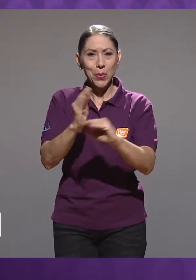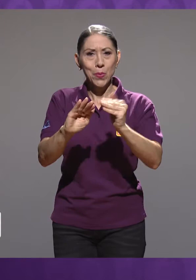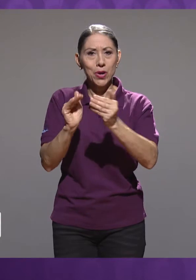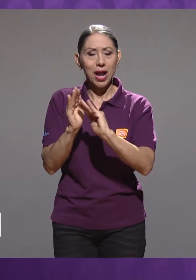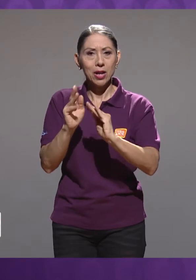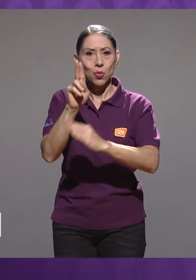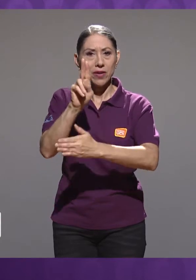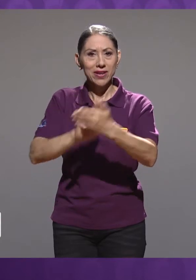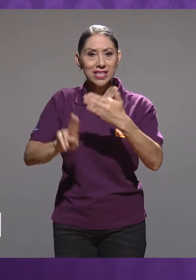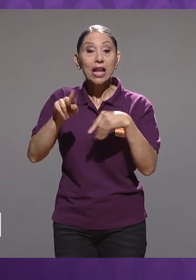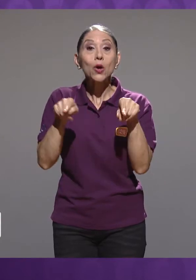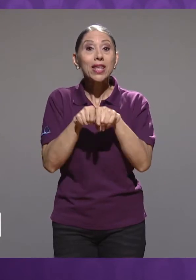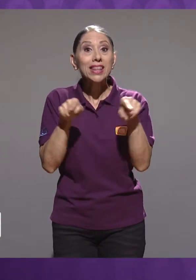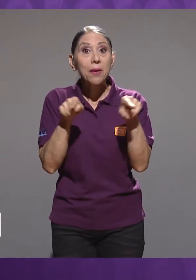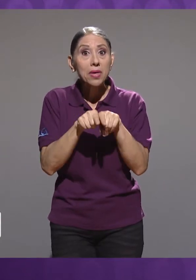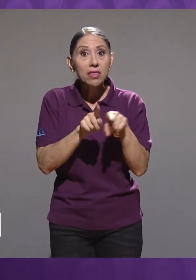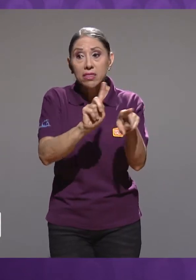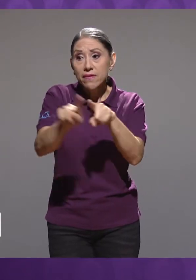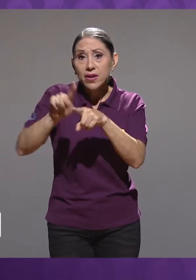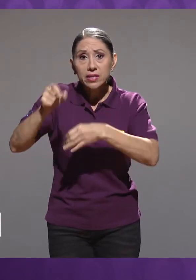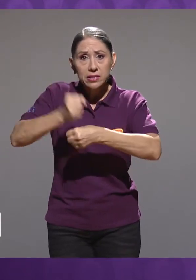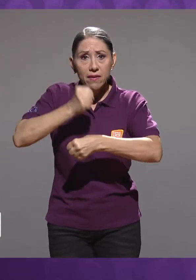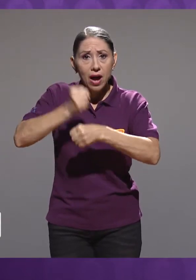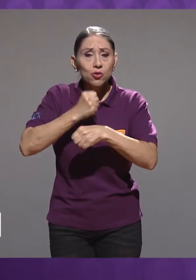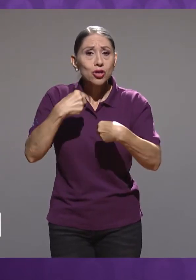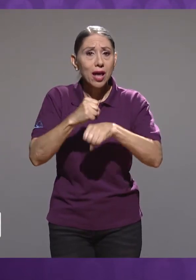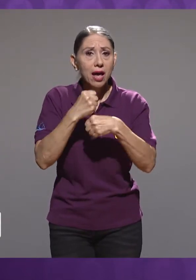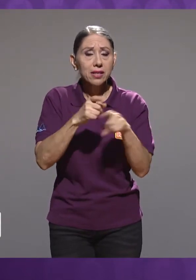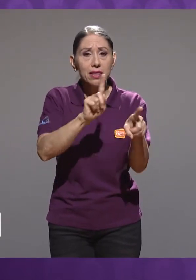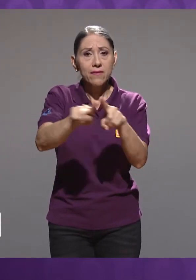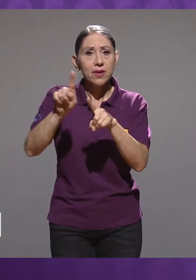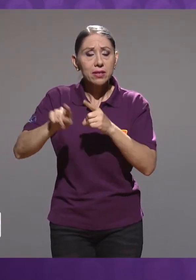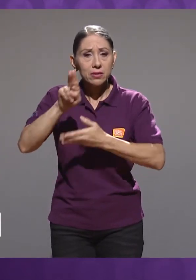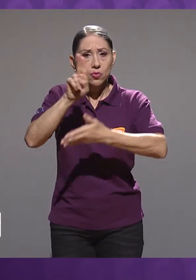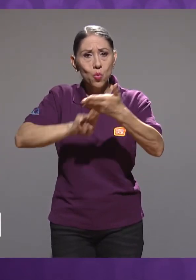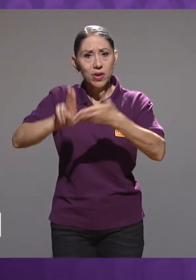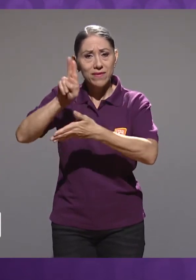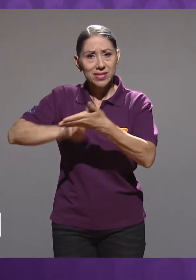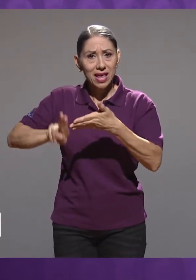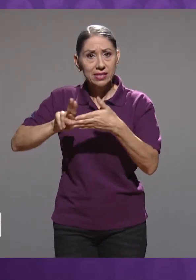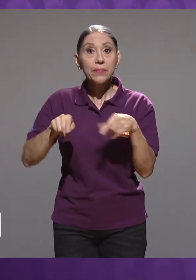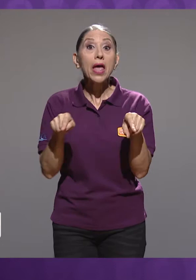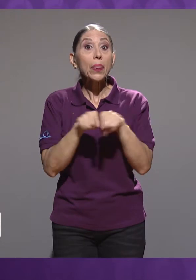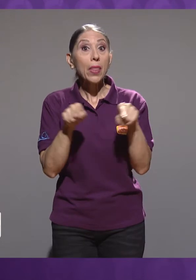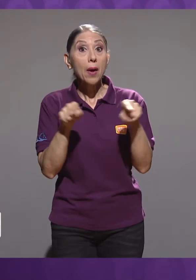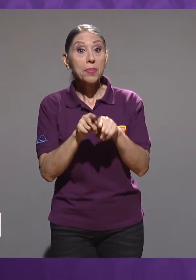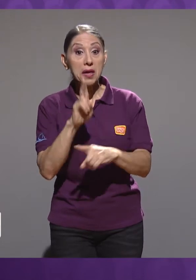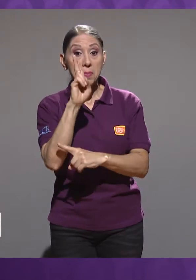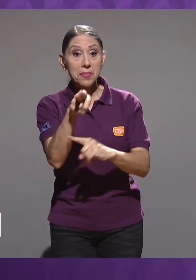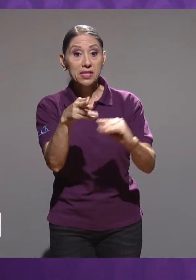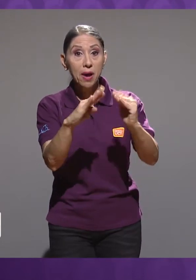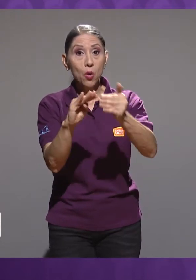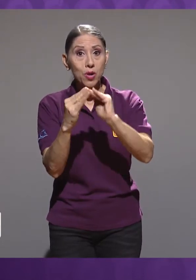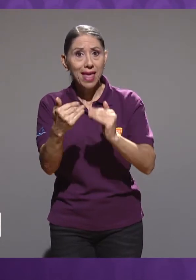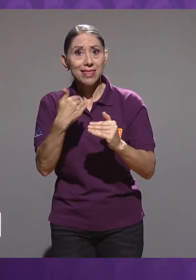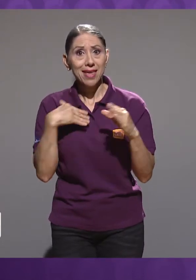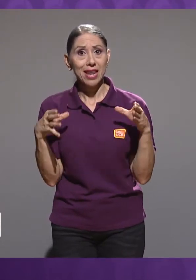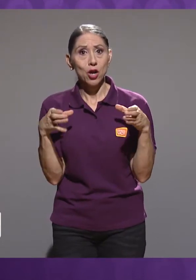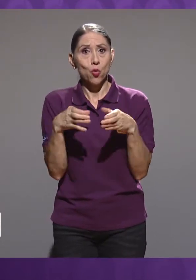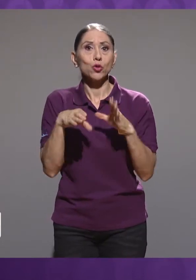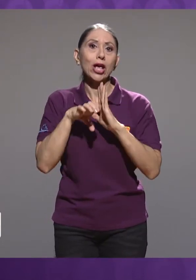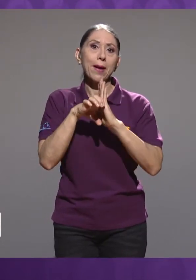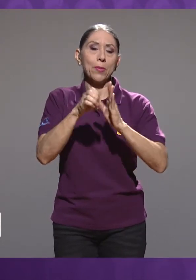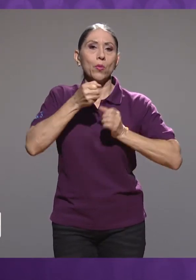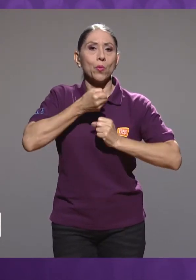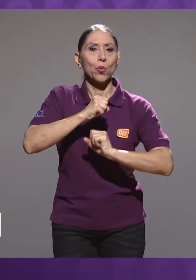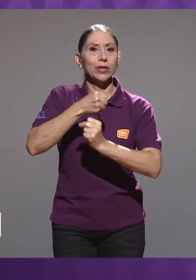a través de la proyección social que hacen las universidades. Igualmente, pues, grupos de la misma comunidad, como la